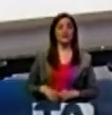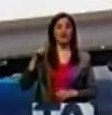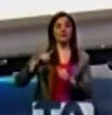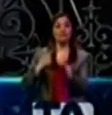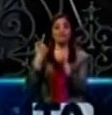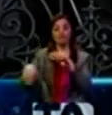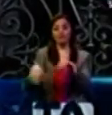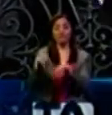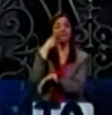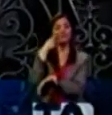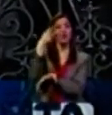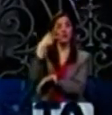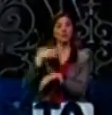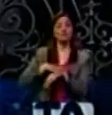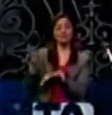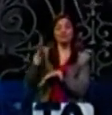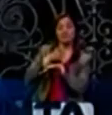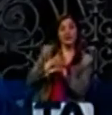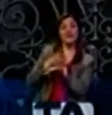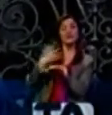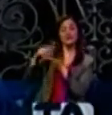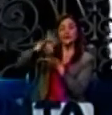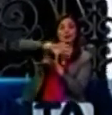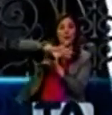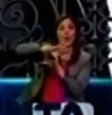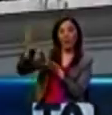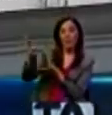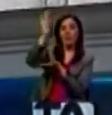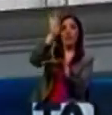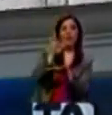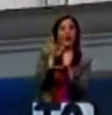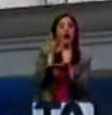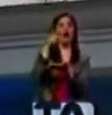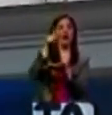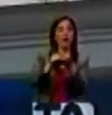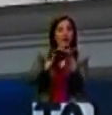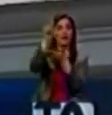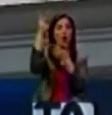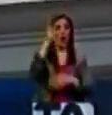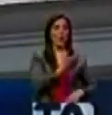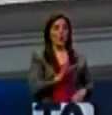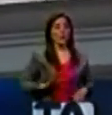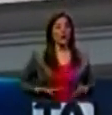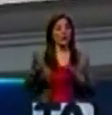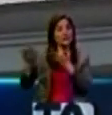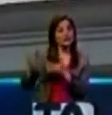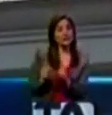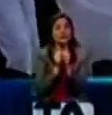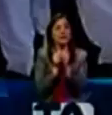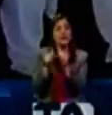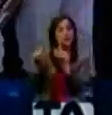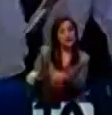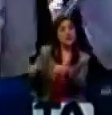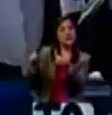Fue su primera actividad pública tras ser elegida por la Asamblea como vicepresidenta. María Alejandra Vicuña estuvo al lado de